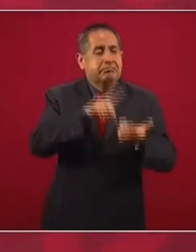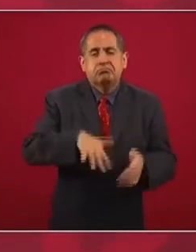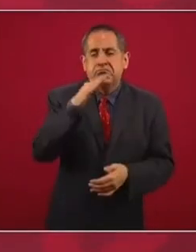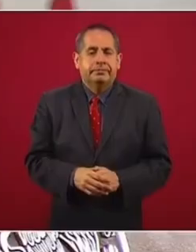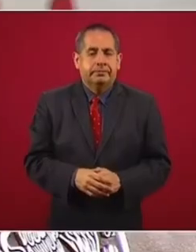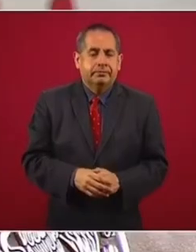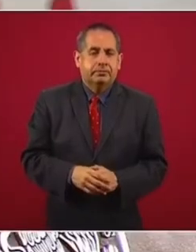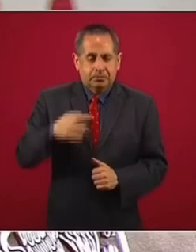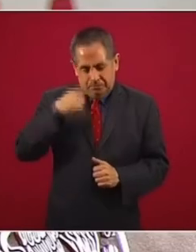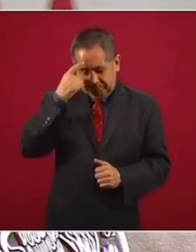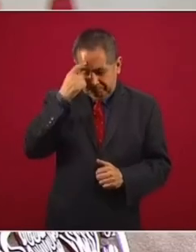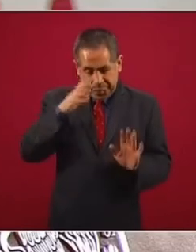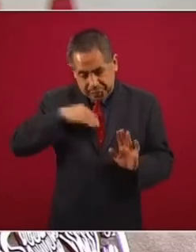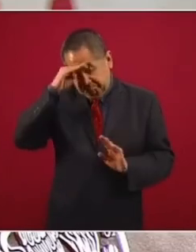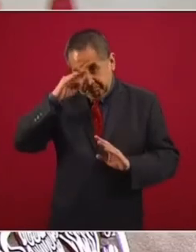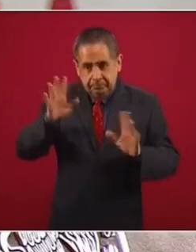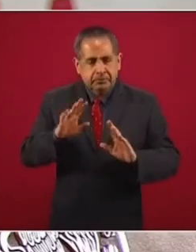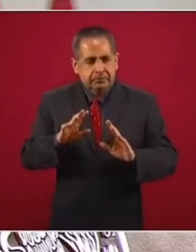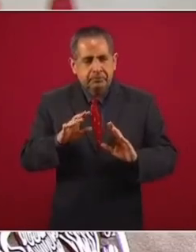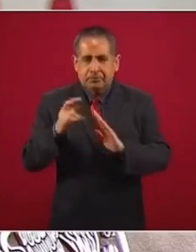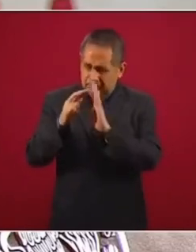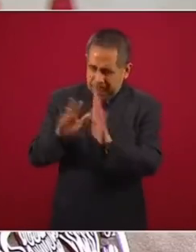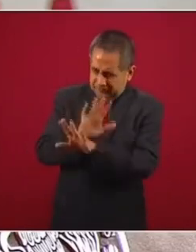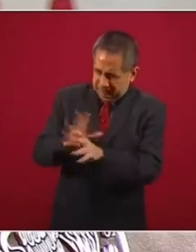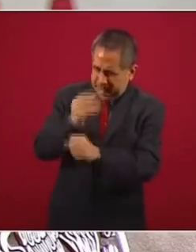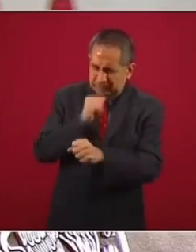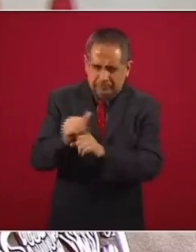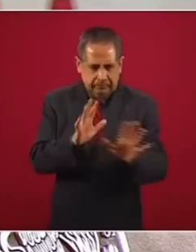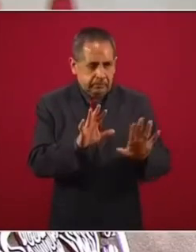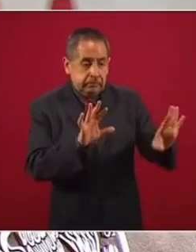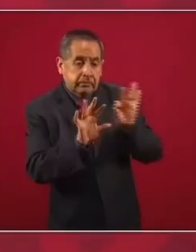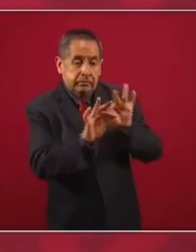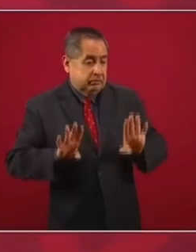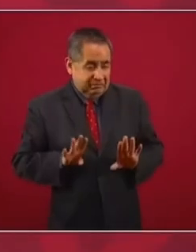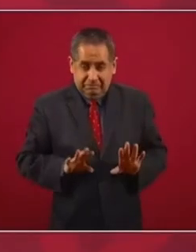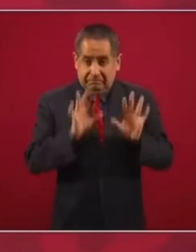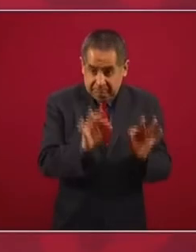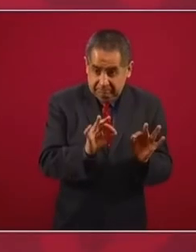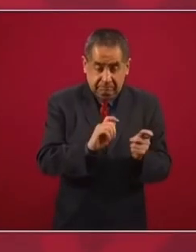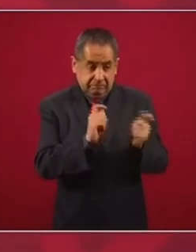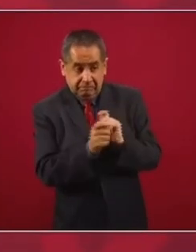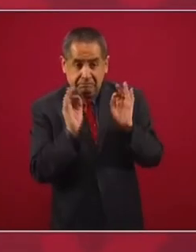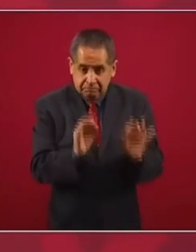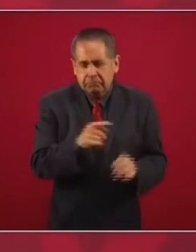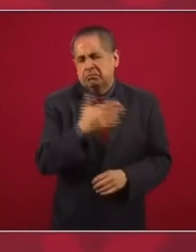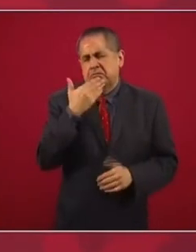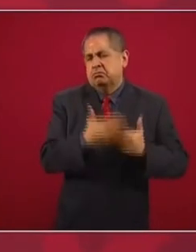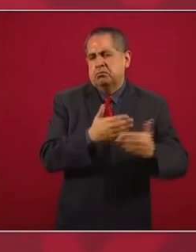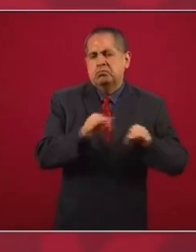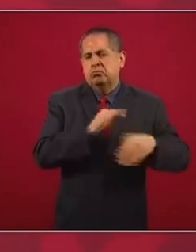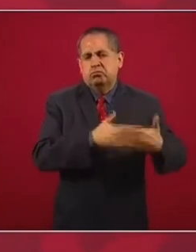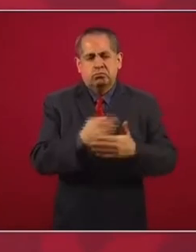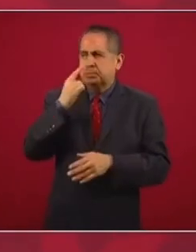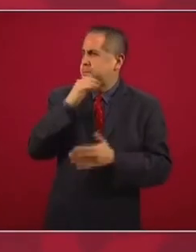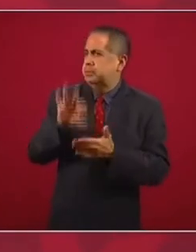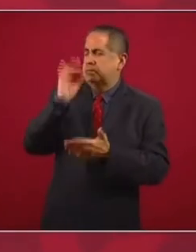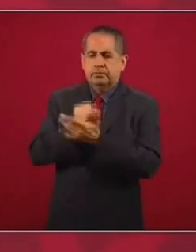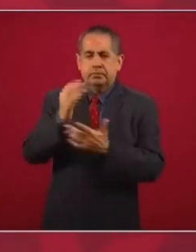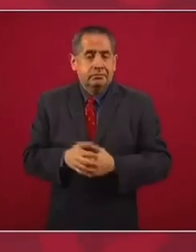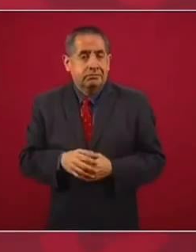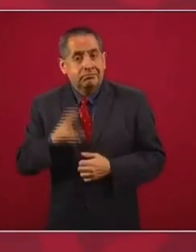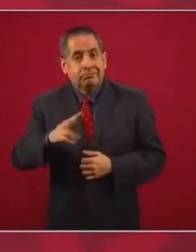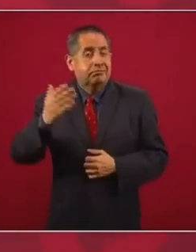fraudes. Yo pienso que sin necesidad de la reforma podría garantizarse la democracia,